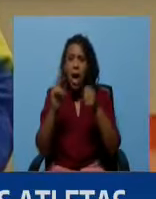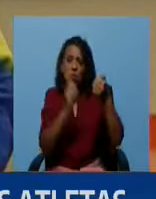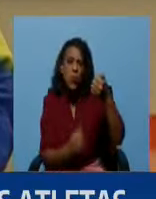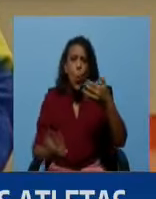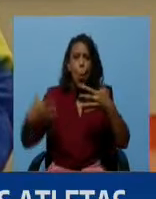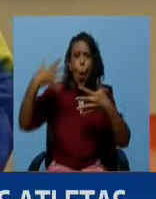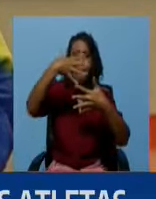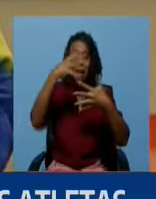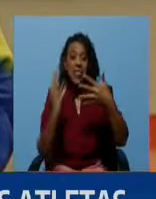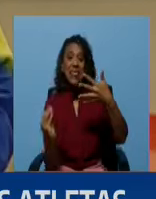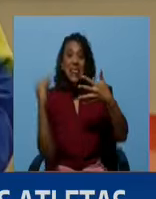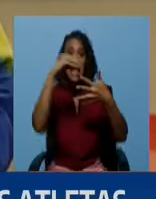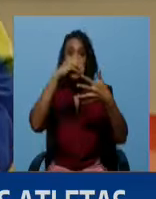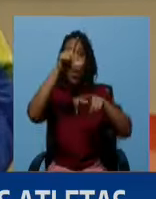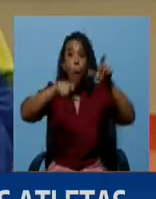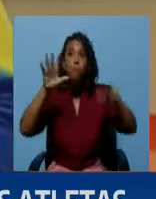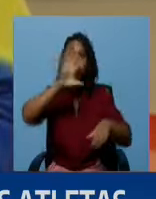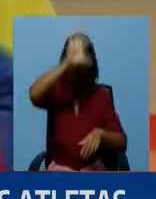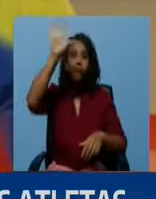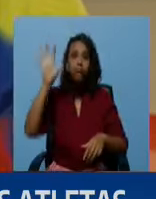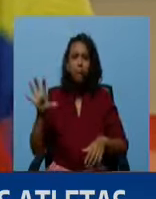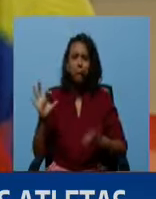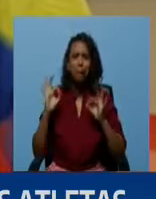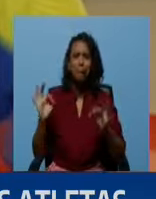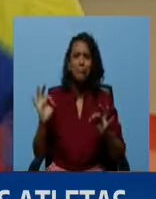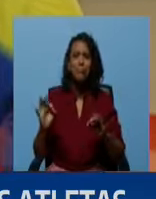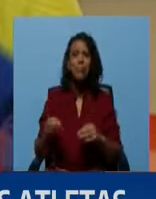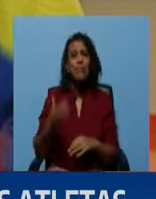condiciones. Y tenemos que